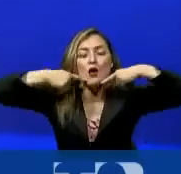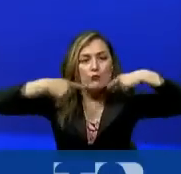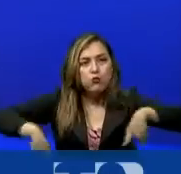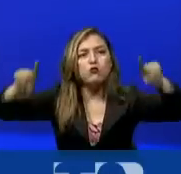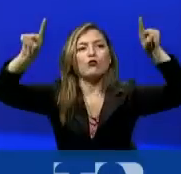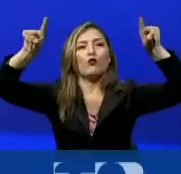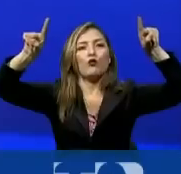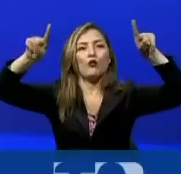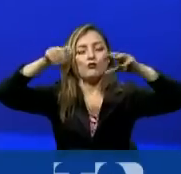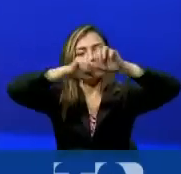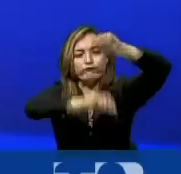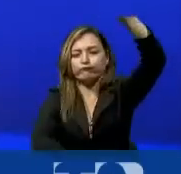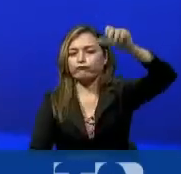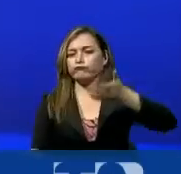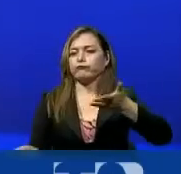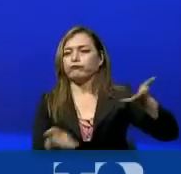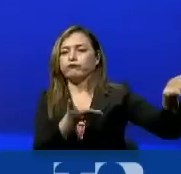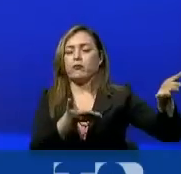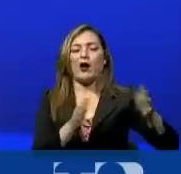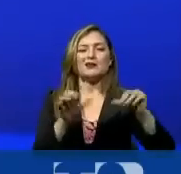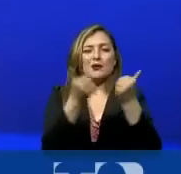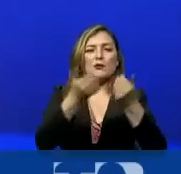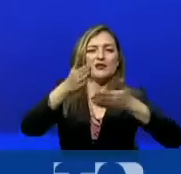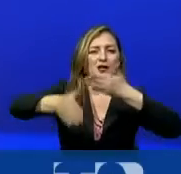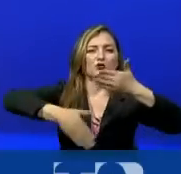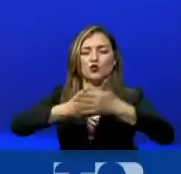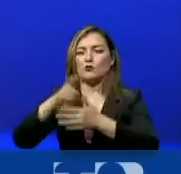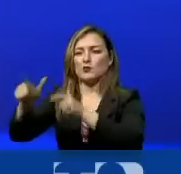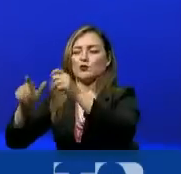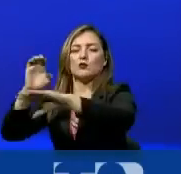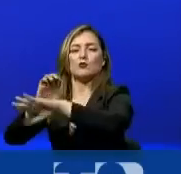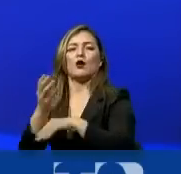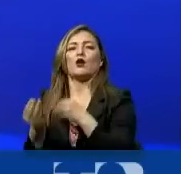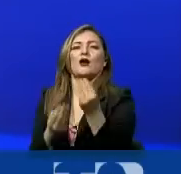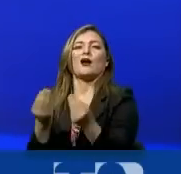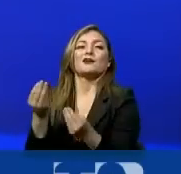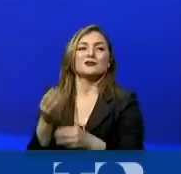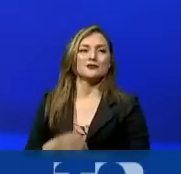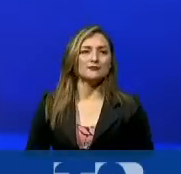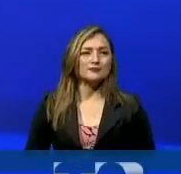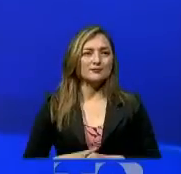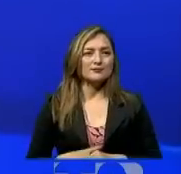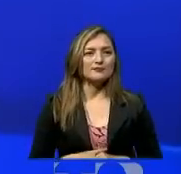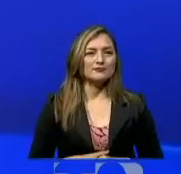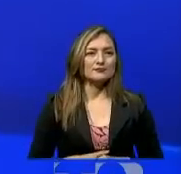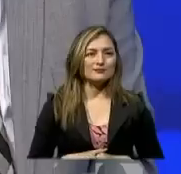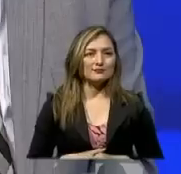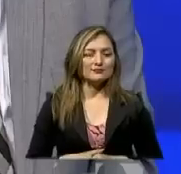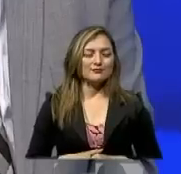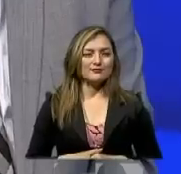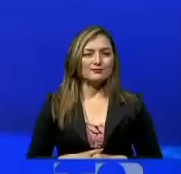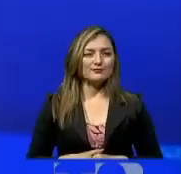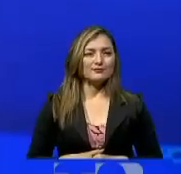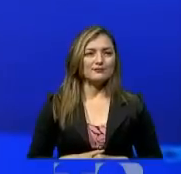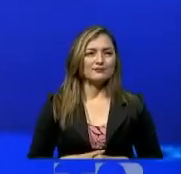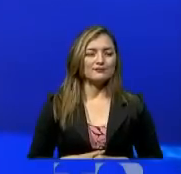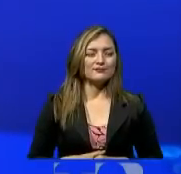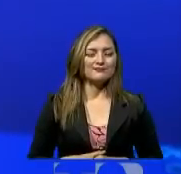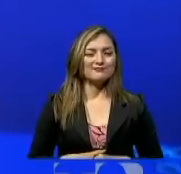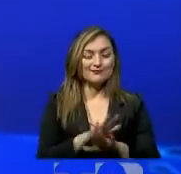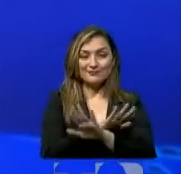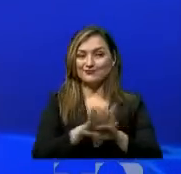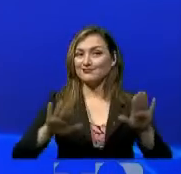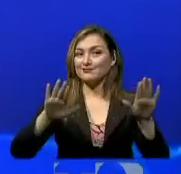esta agenda pragmática para que ya sepamos, tanto los legisladores cuanto el Ecuador, en qué andarivel vamos a caminar. Milton.